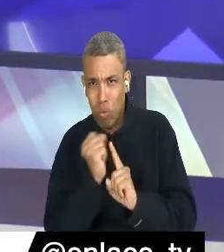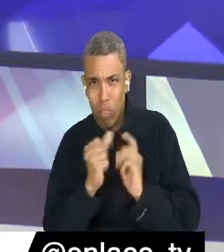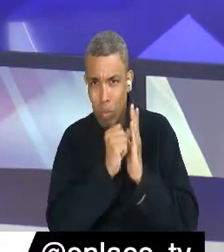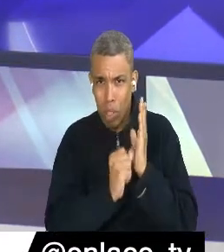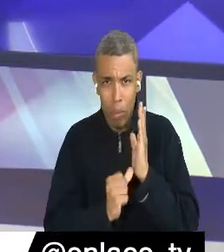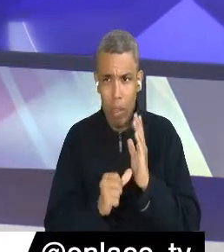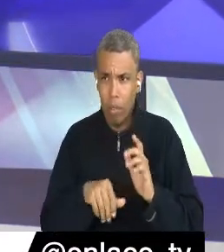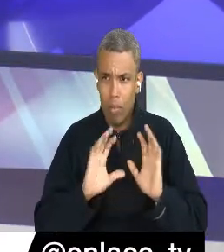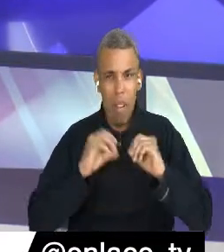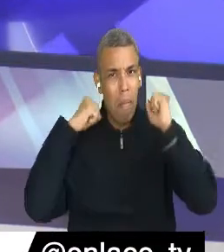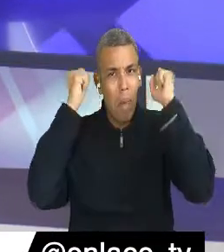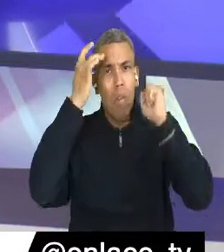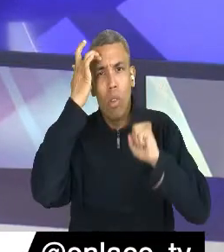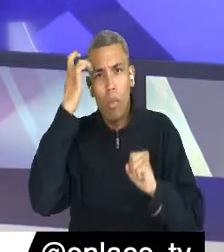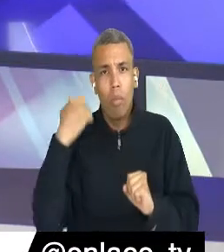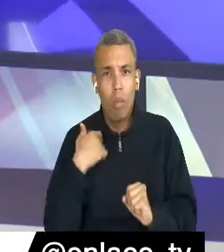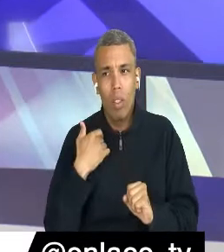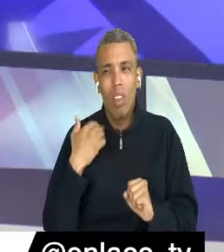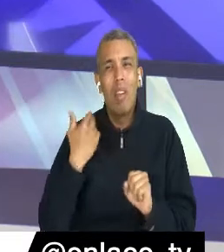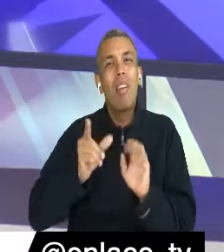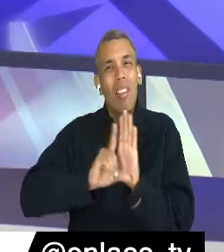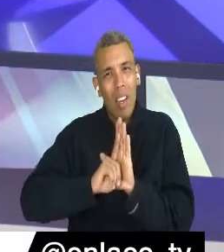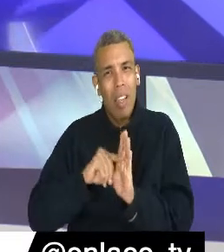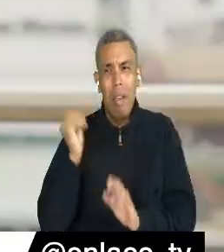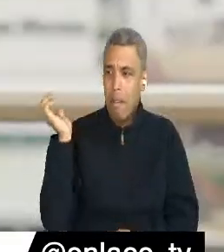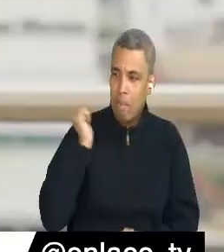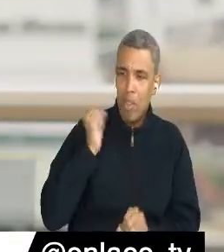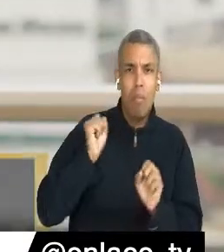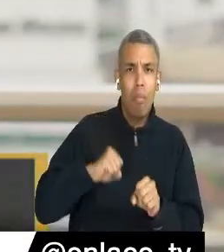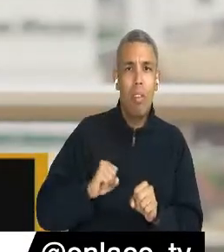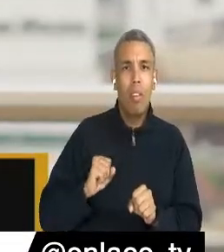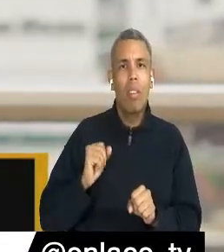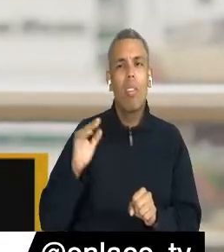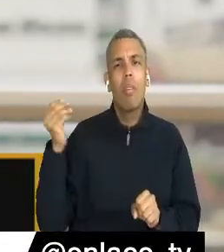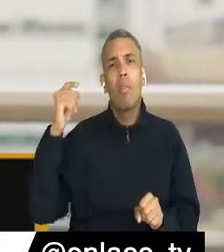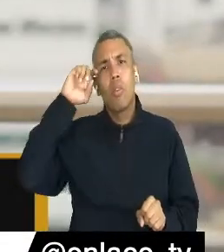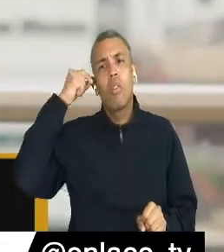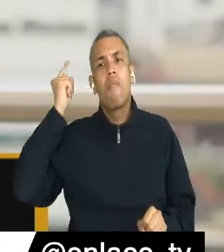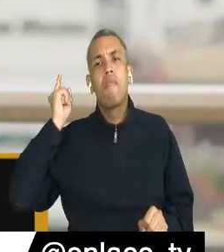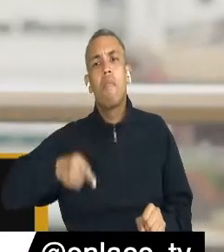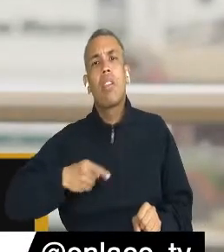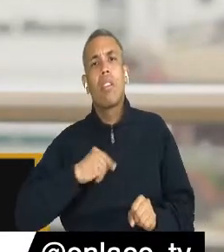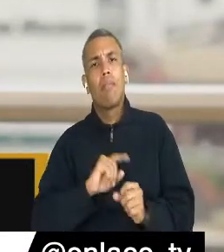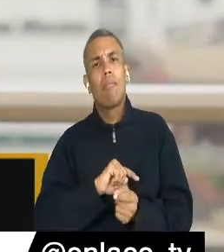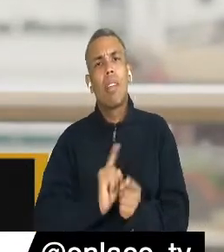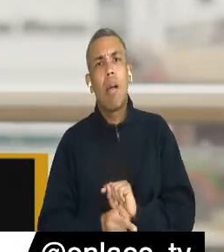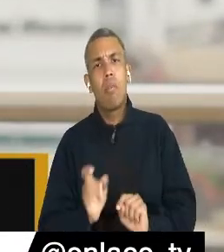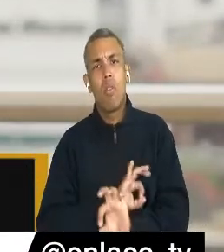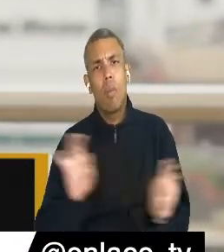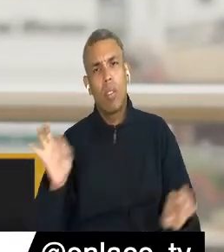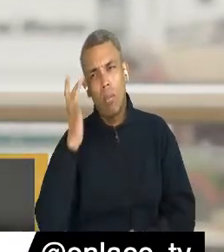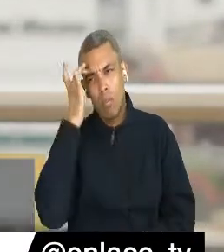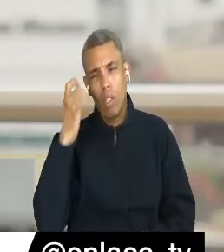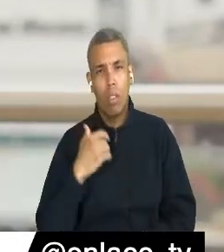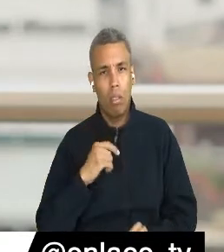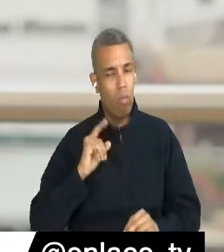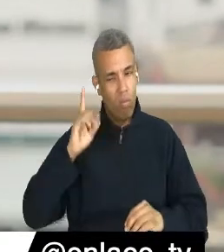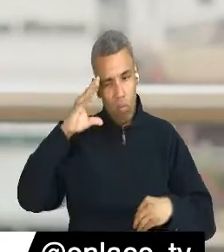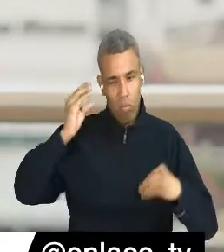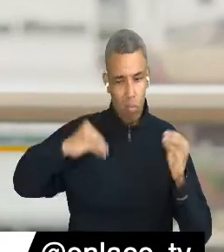pensión. Zulay Cross con el siguiente informe. Y es que la Corte Suprema de Justicia está legislando justo hoy la